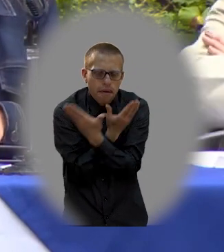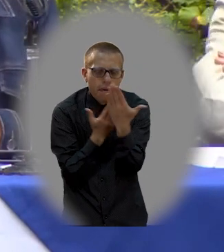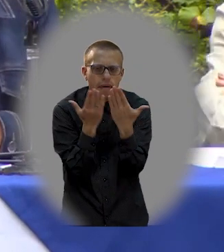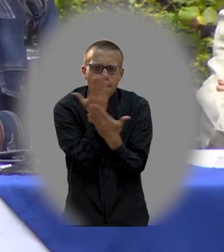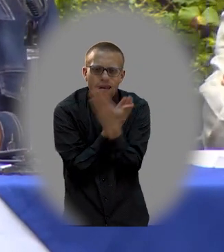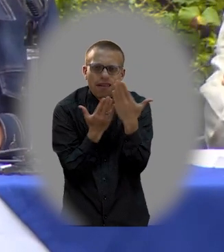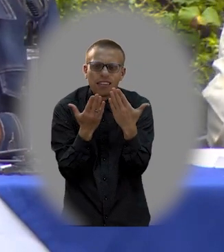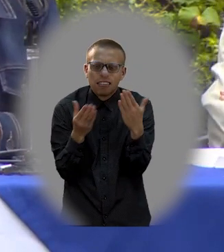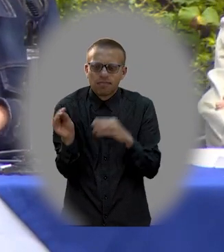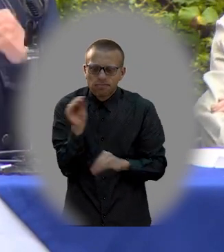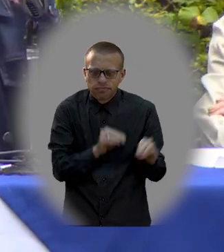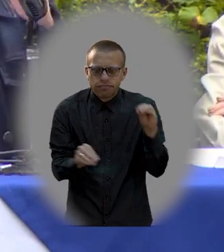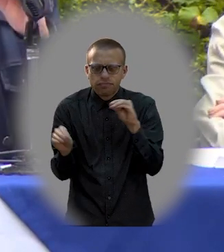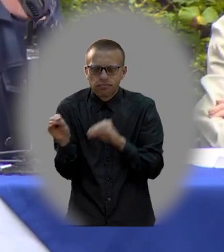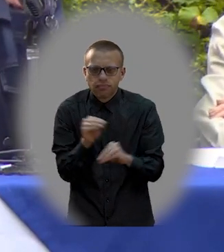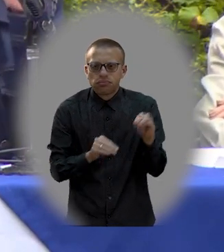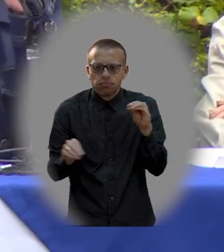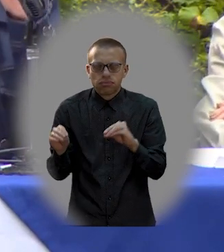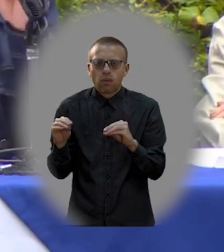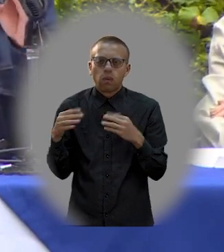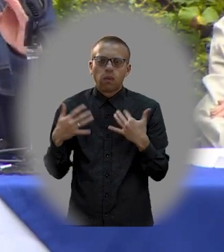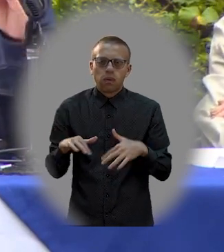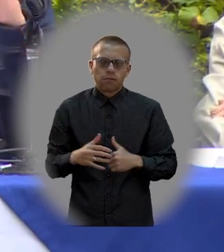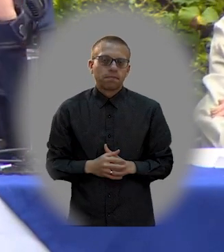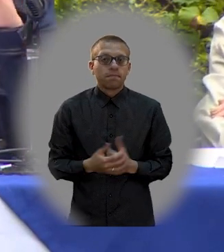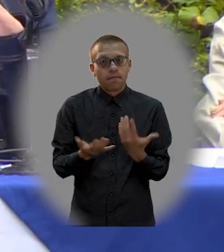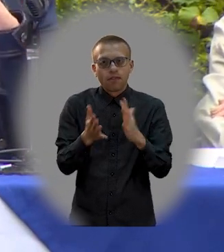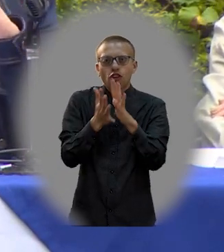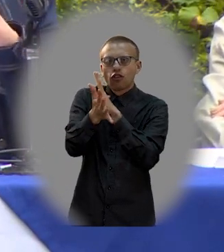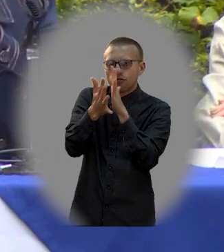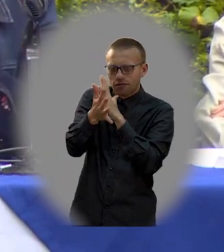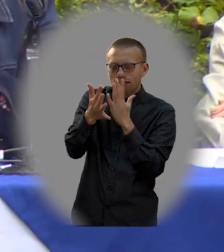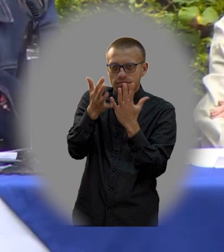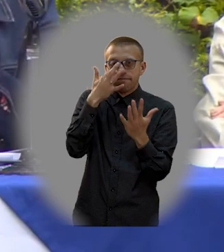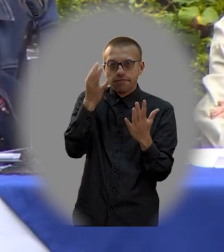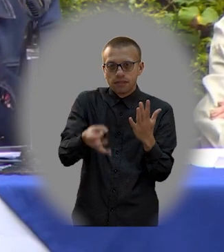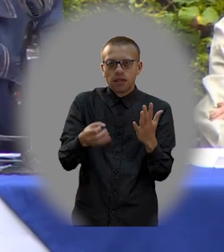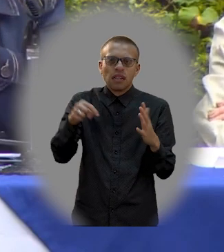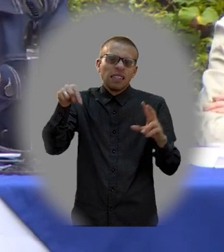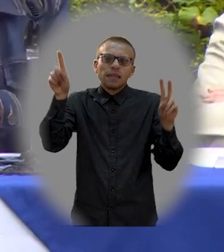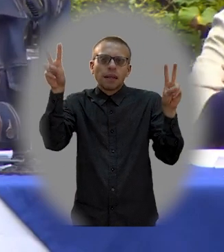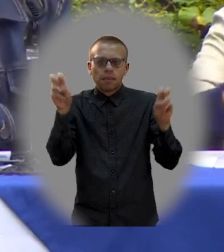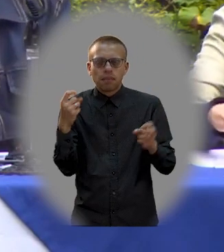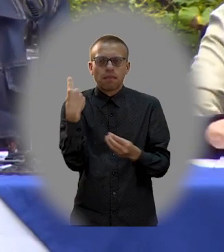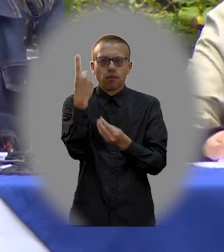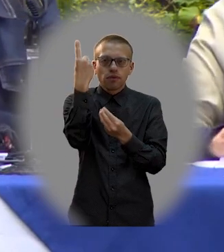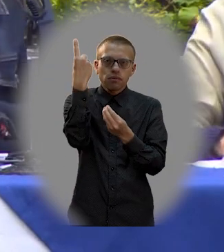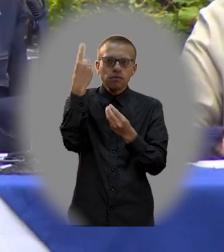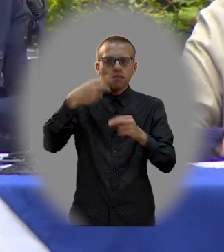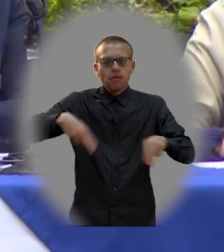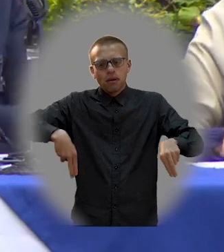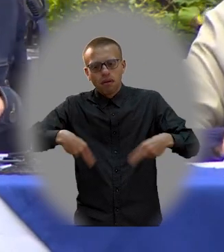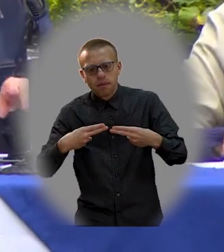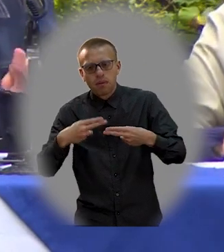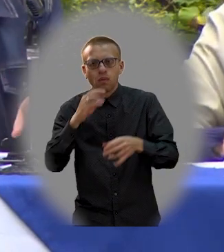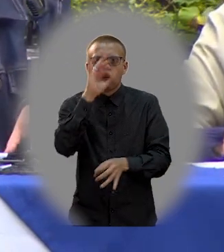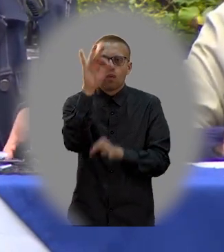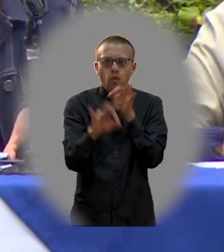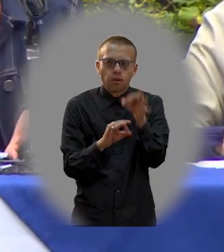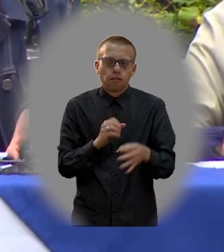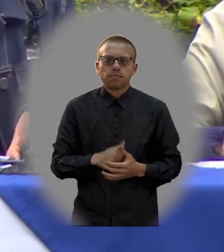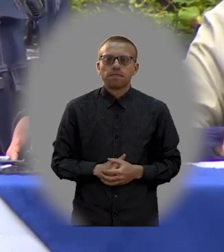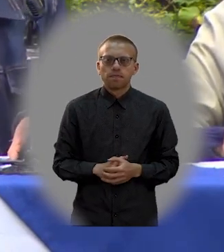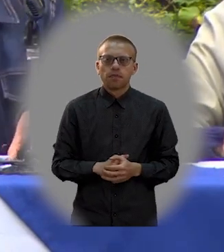gracias y aquí les seguiremos contando datos sobre este ejercicio de la política de género y cuidado. Bien, vamos a continuar.